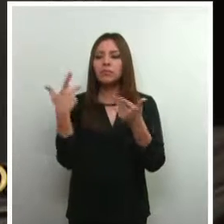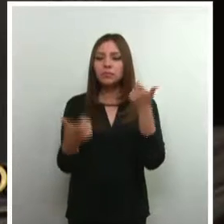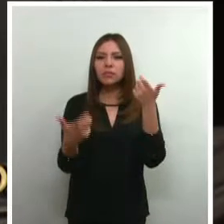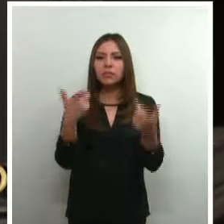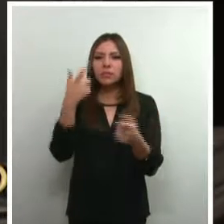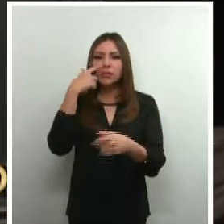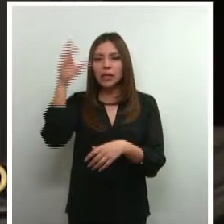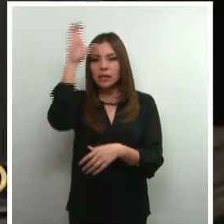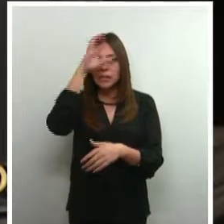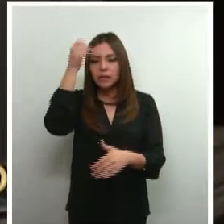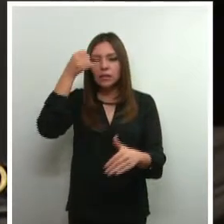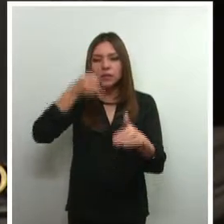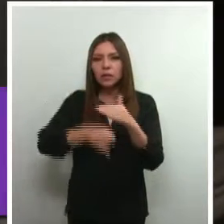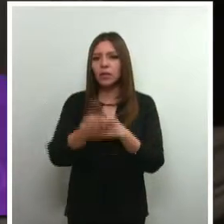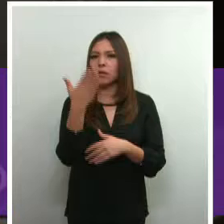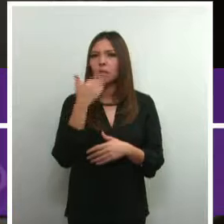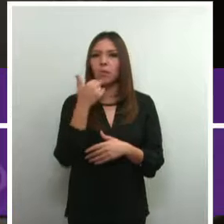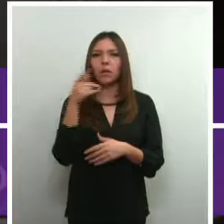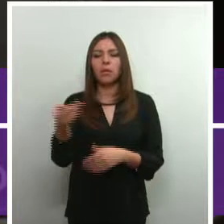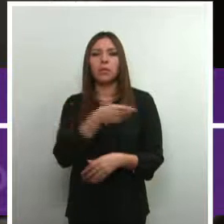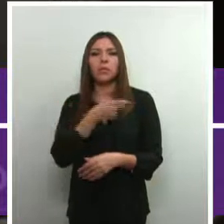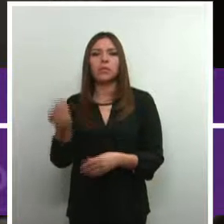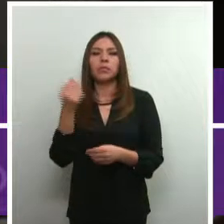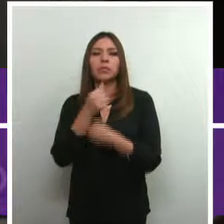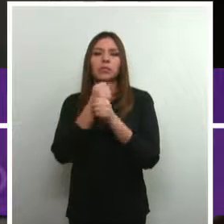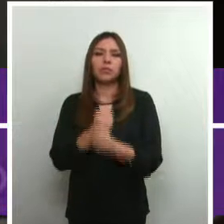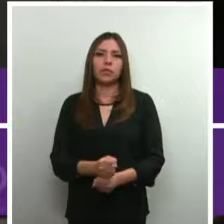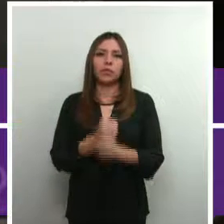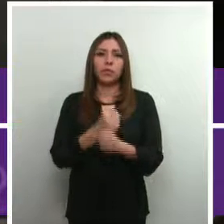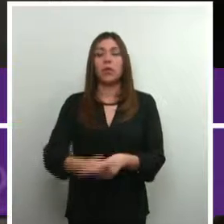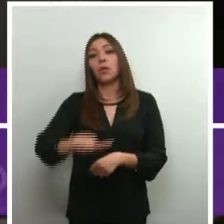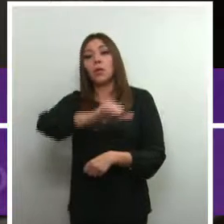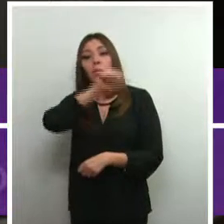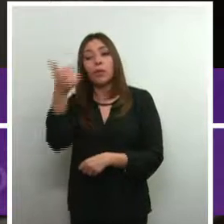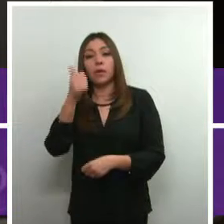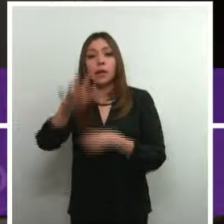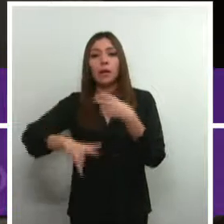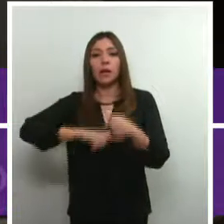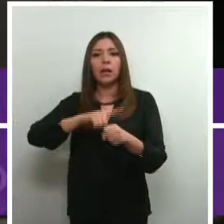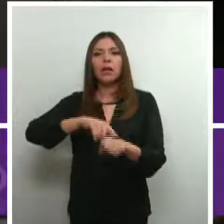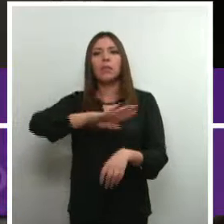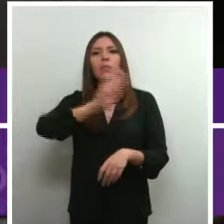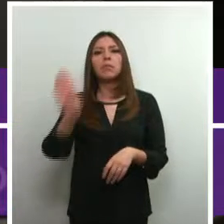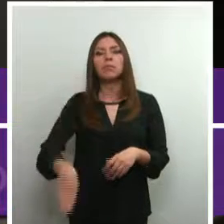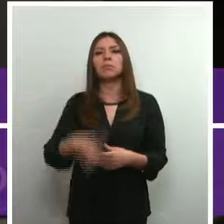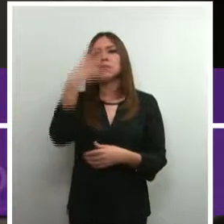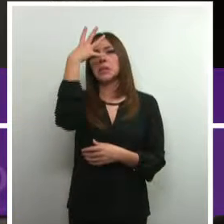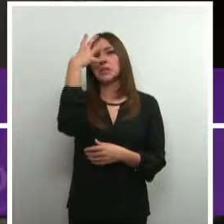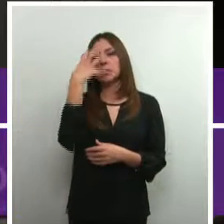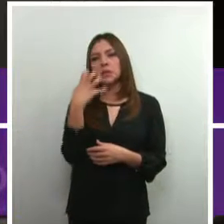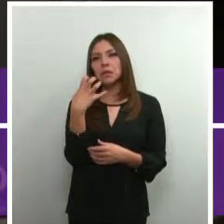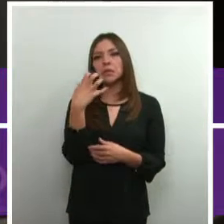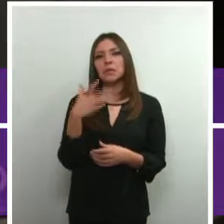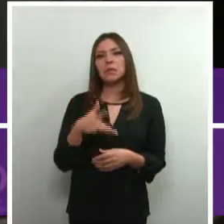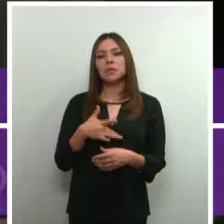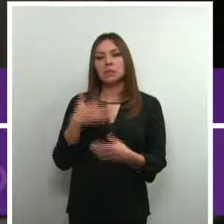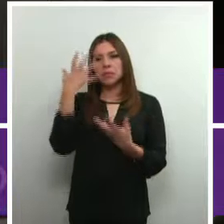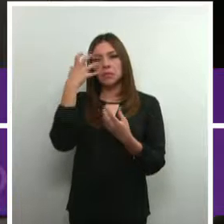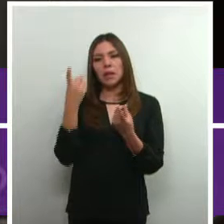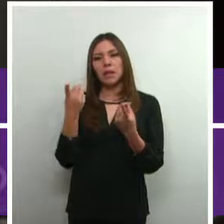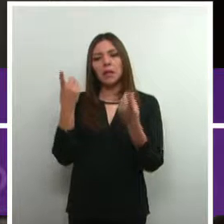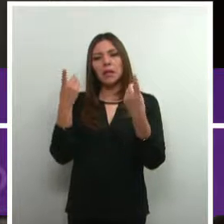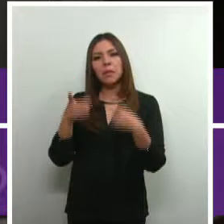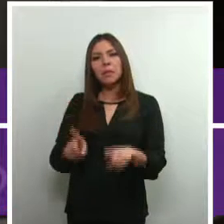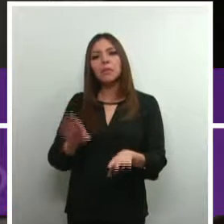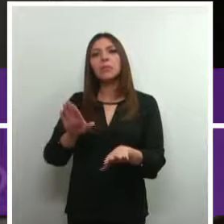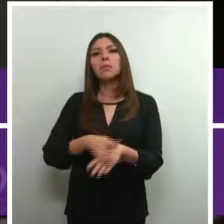protocolos que inhiban su sufrimiento. Otros tantos mueren de tristeza y de depresión en